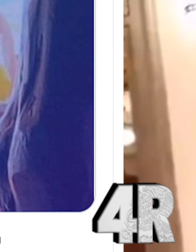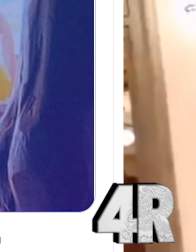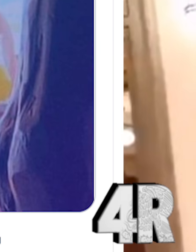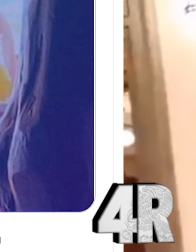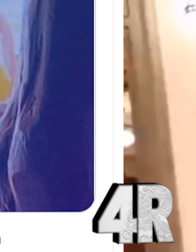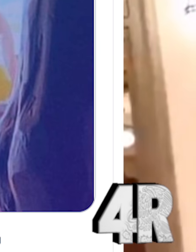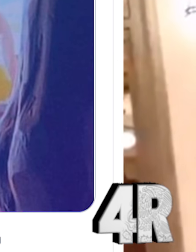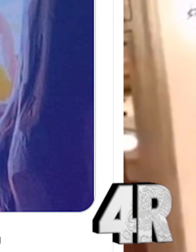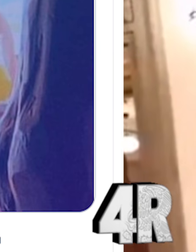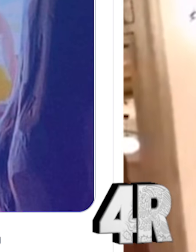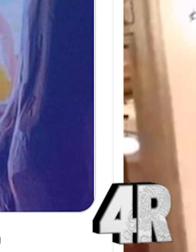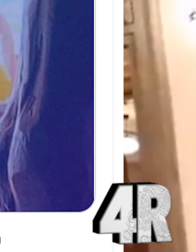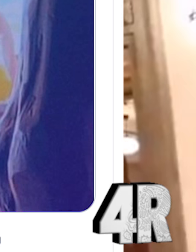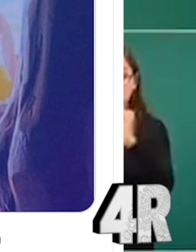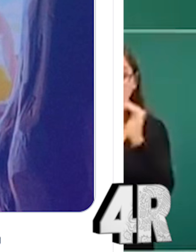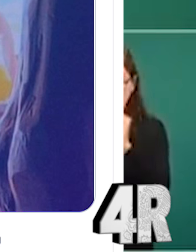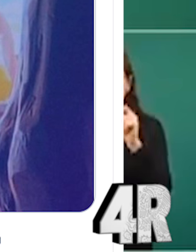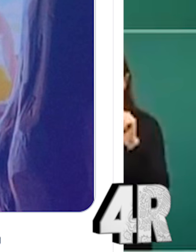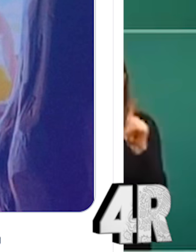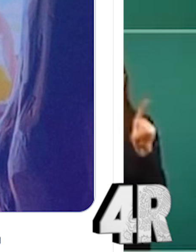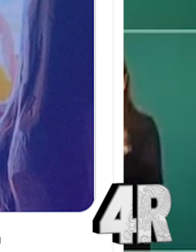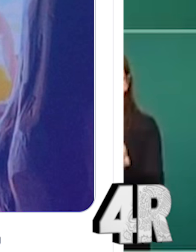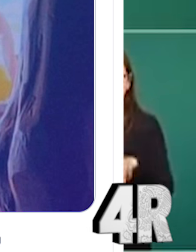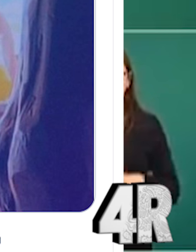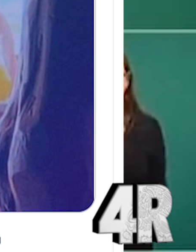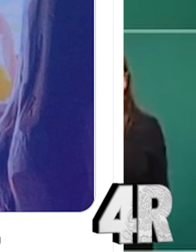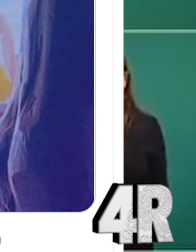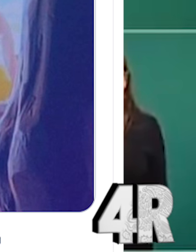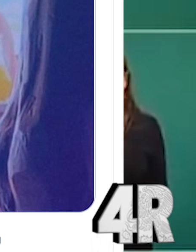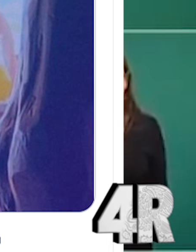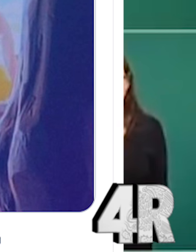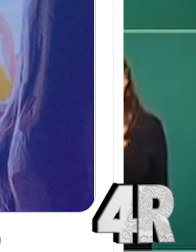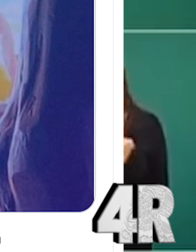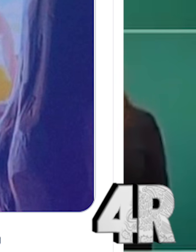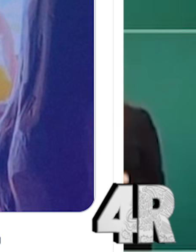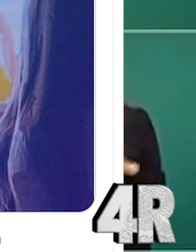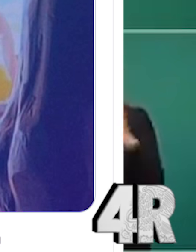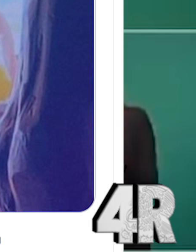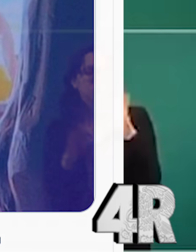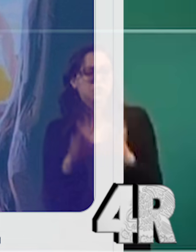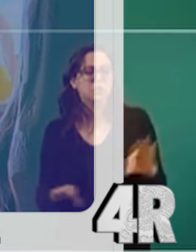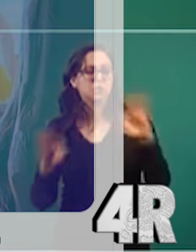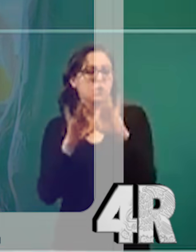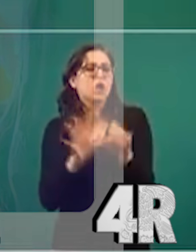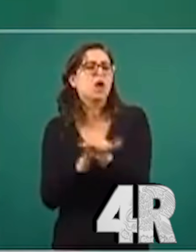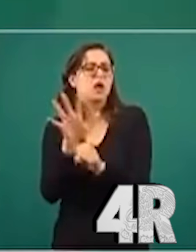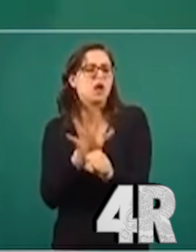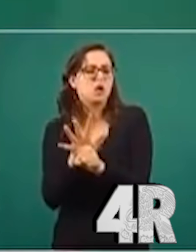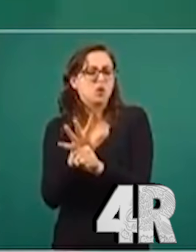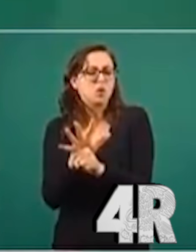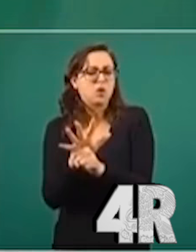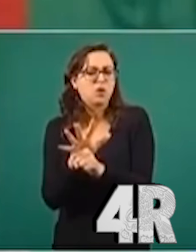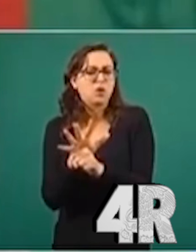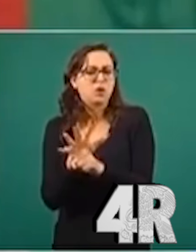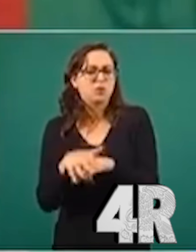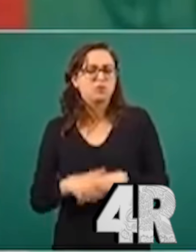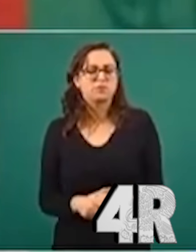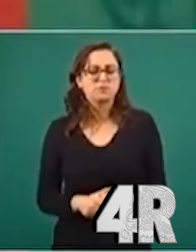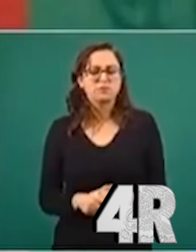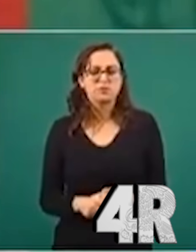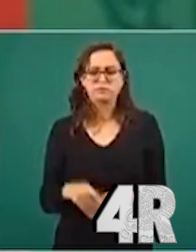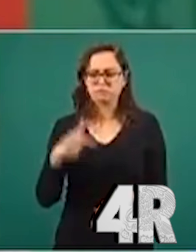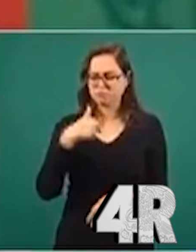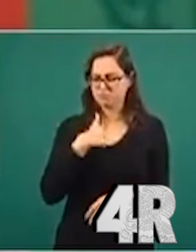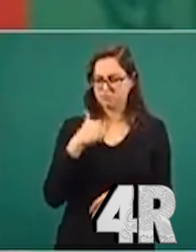o no, o quién es su novia, o dónde está el funcionario, así como todo lo que hace el presidente Andrés Manuel,